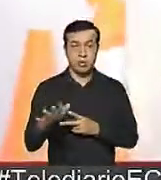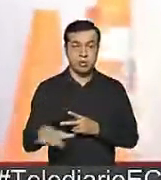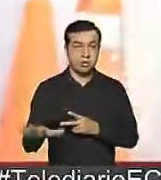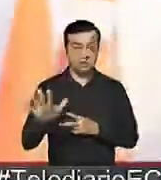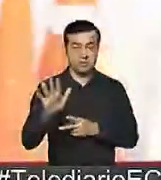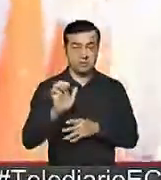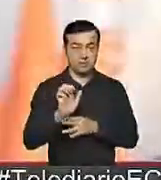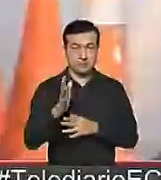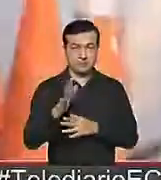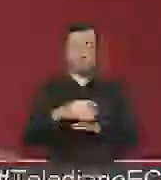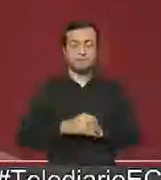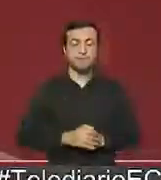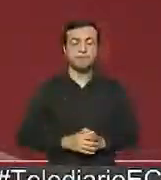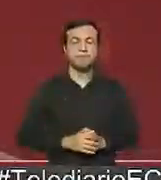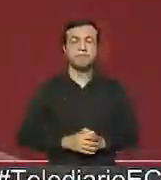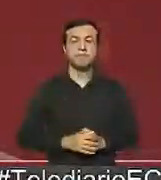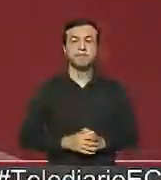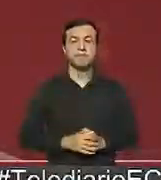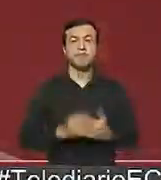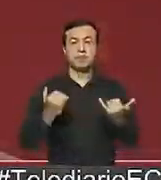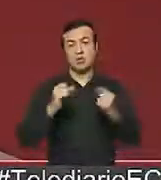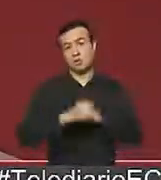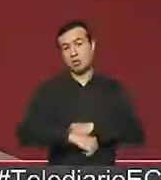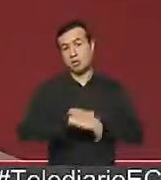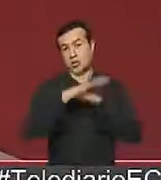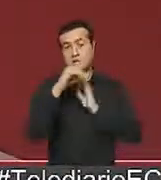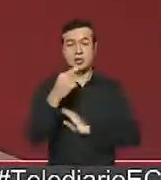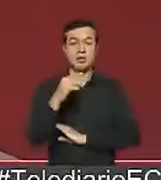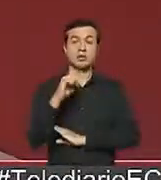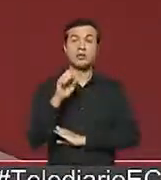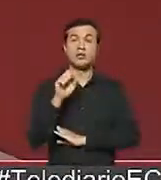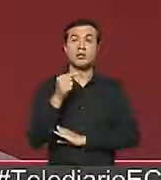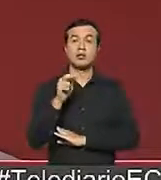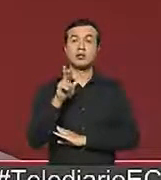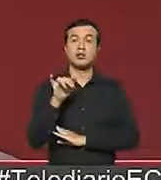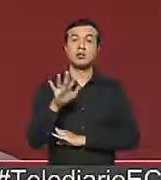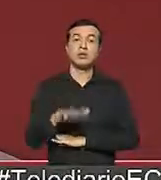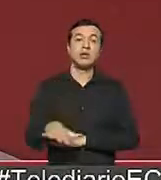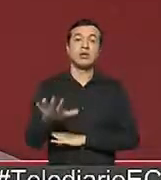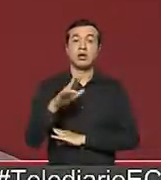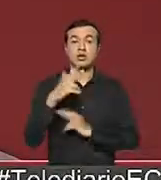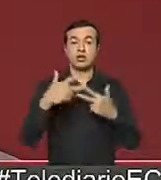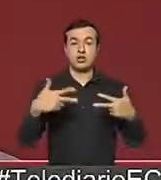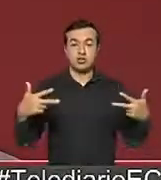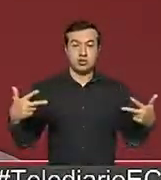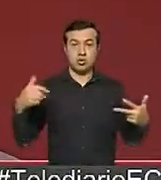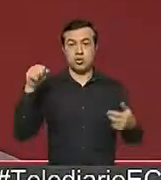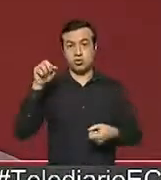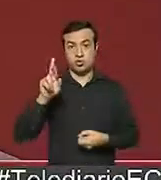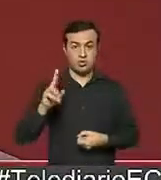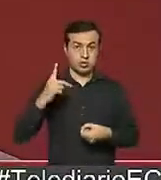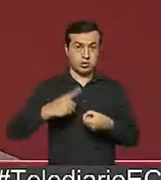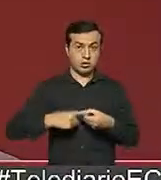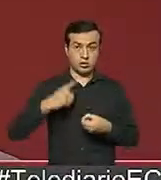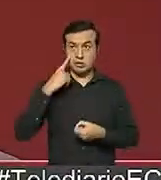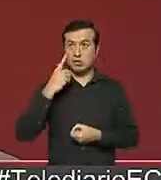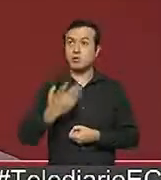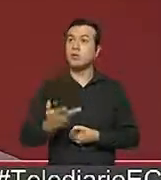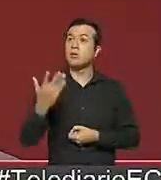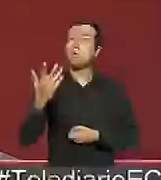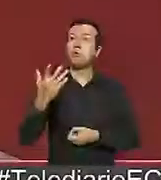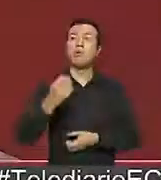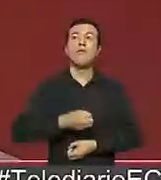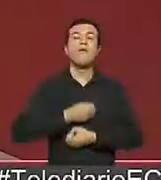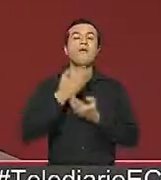Jiménez, Medios Públicos. Esta mañana César García se trasladó al sector de Chillogallo en el sur de Quito. César nos